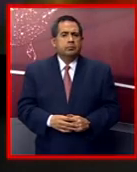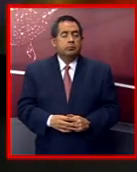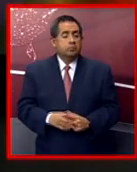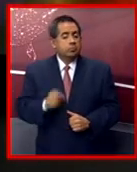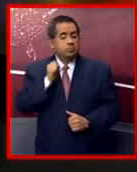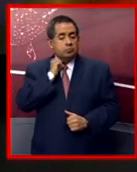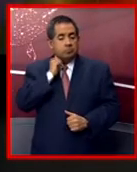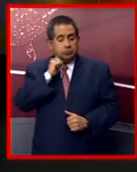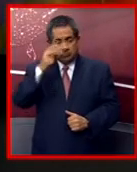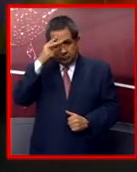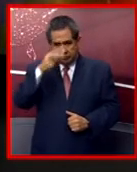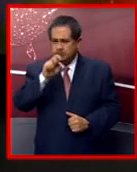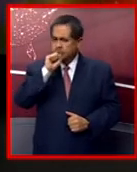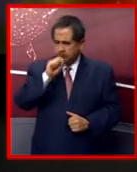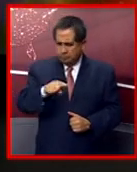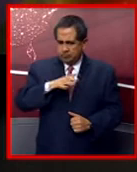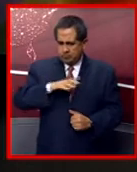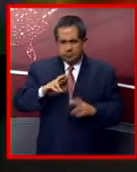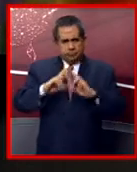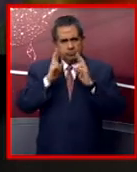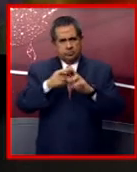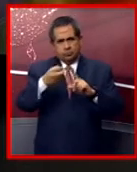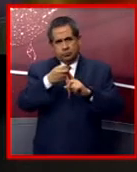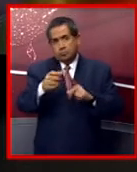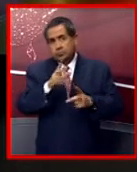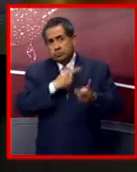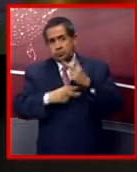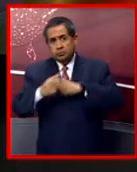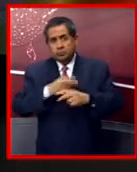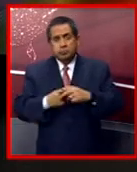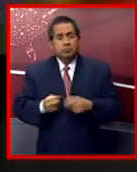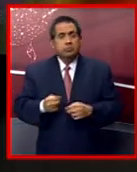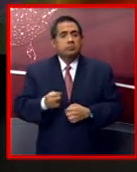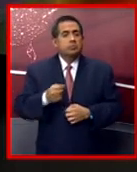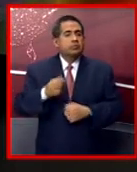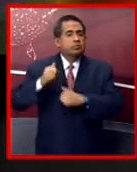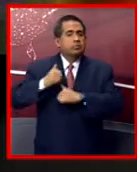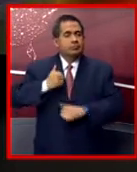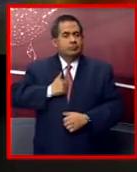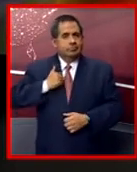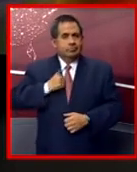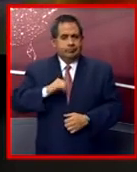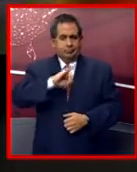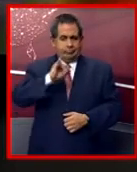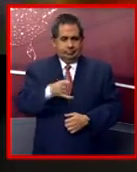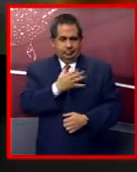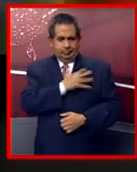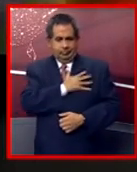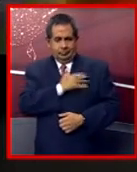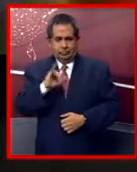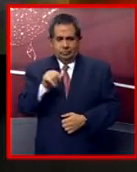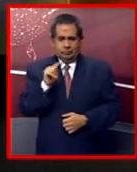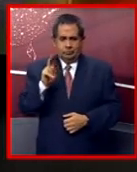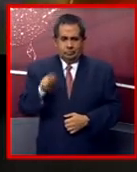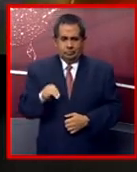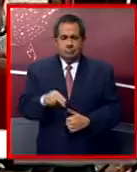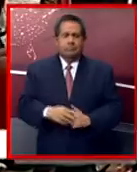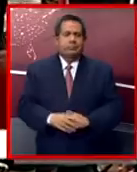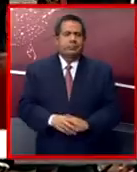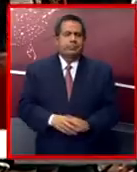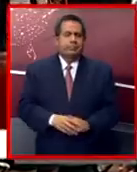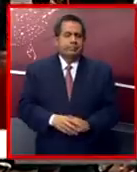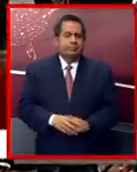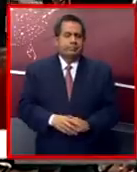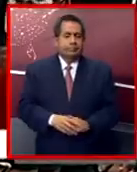También en sesión solemne, el Senado de la República recibió al primer ministro de Canadá, Justin Trudeau. Los detalles a continuación.